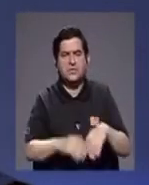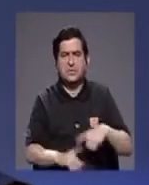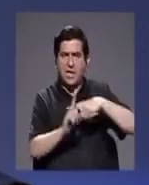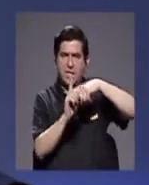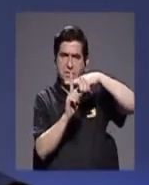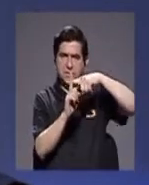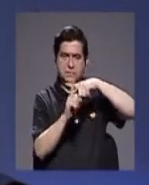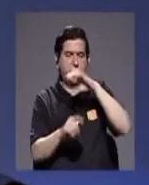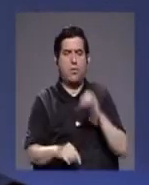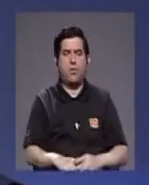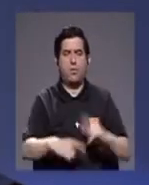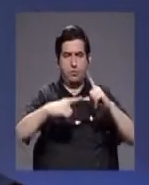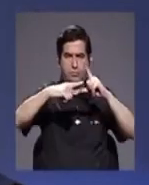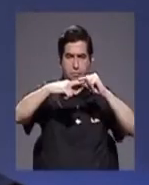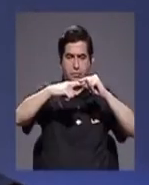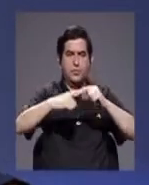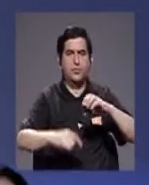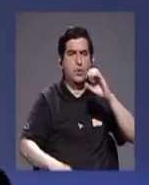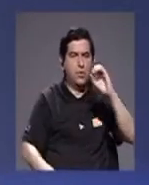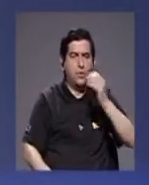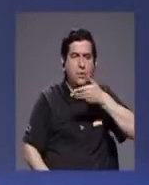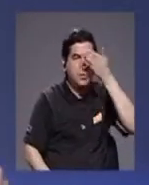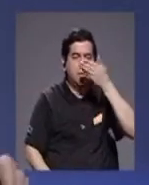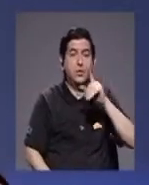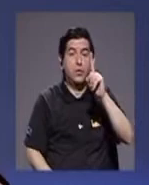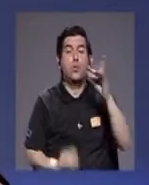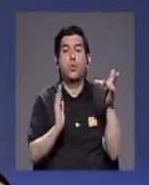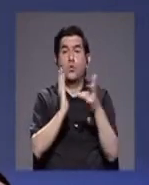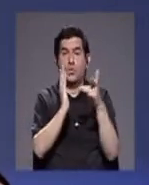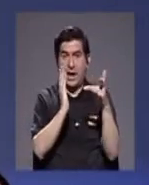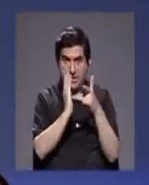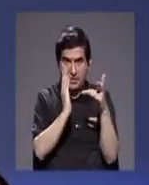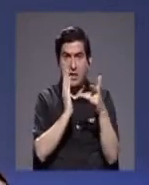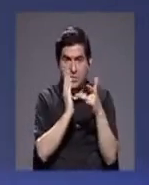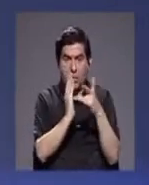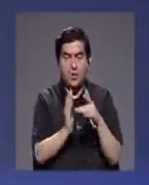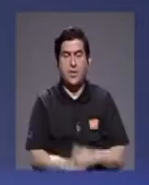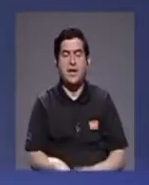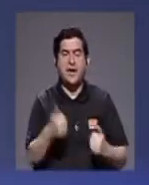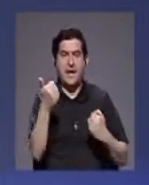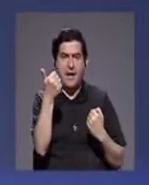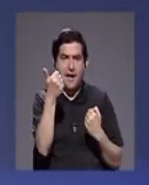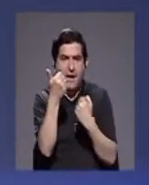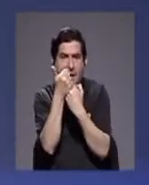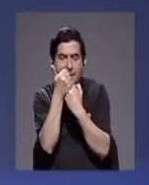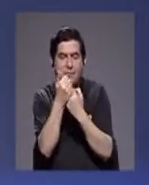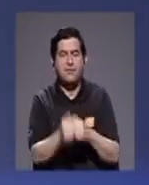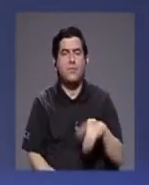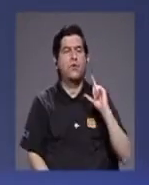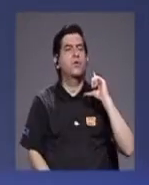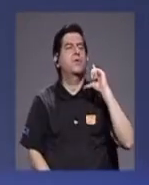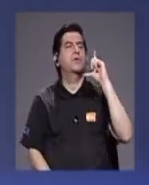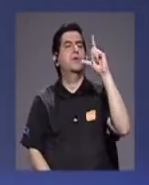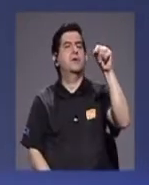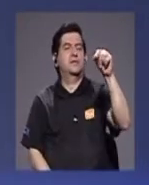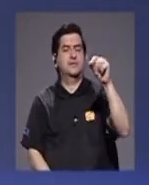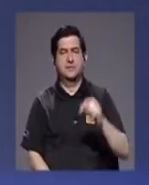o el oxímetro, hay una tecnología de asistencia remota más